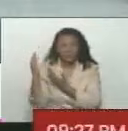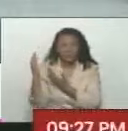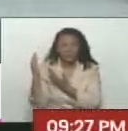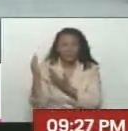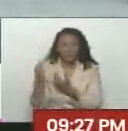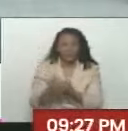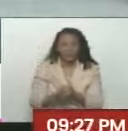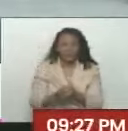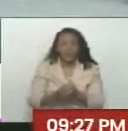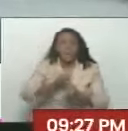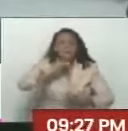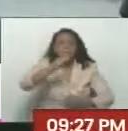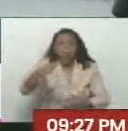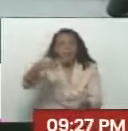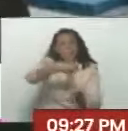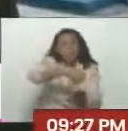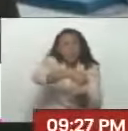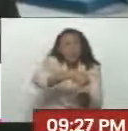¡Fuera, Pataruco!